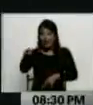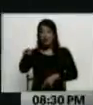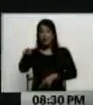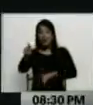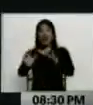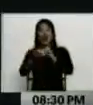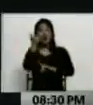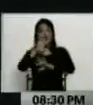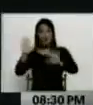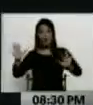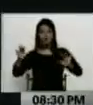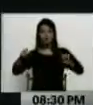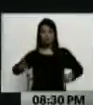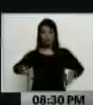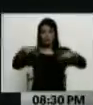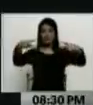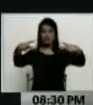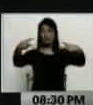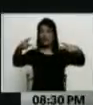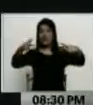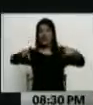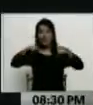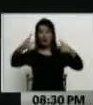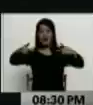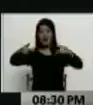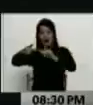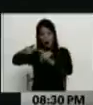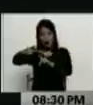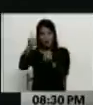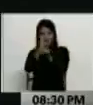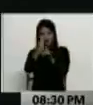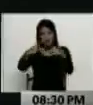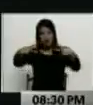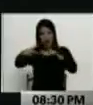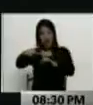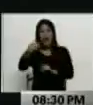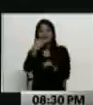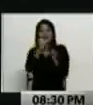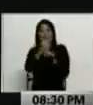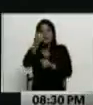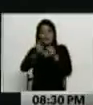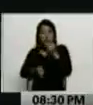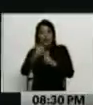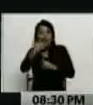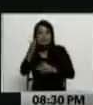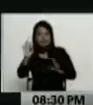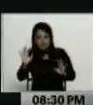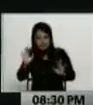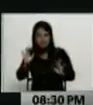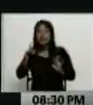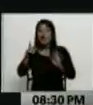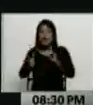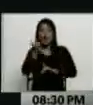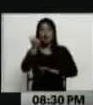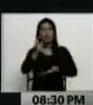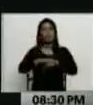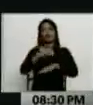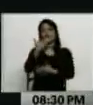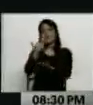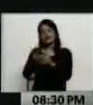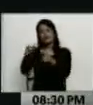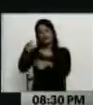y llegó hasta donde llegó la guaira creo yo desde Mi humilde opinión gracias a Osvaldo Guillén y al cuerpo técnico Felipe Lira todos los que están con él